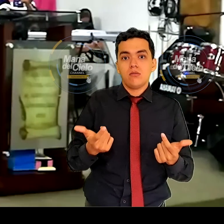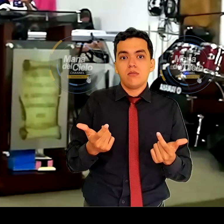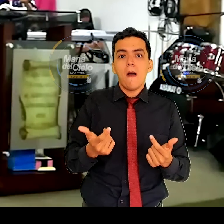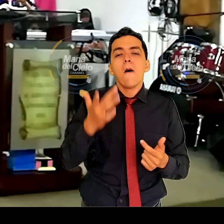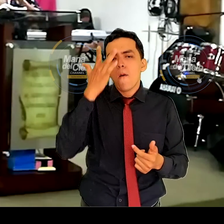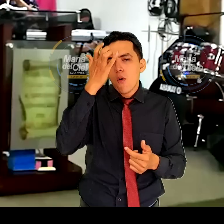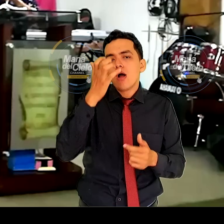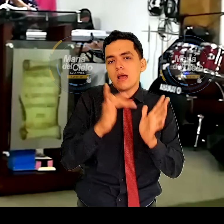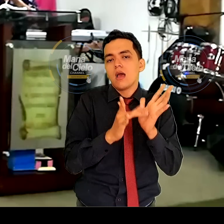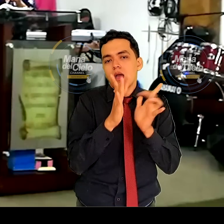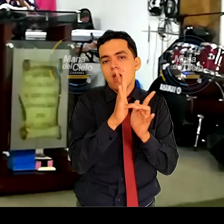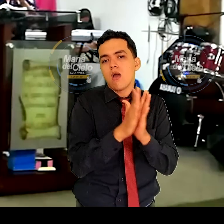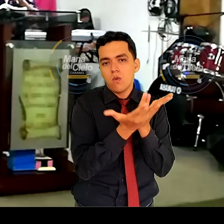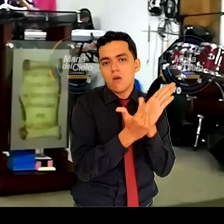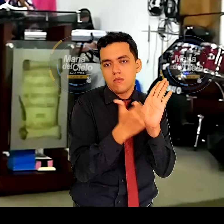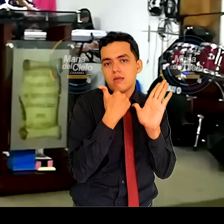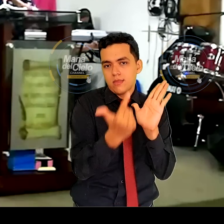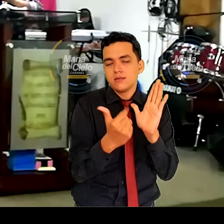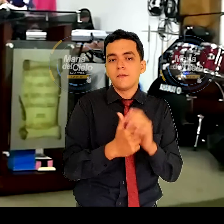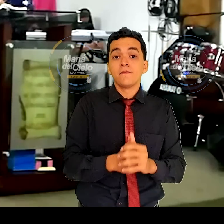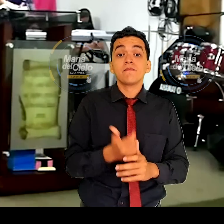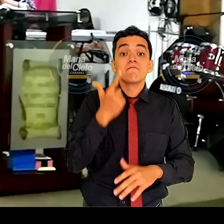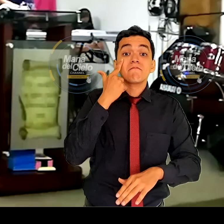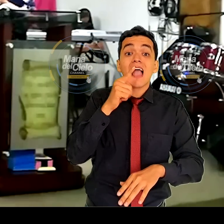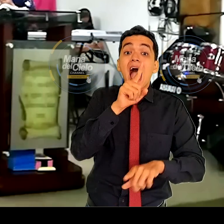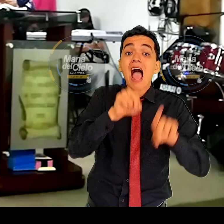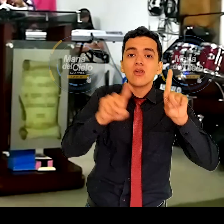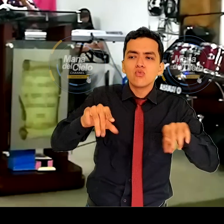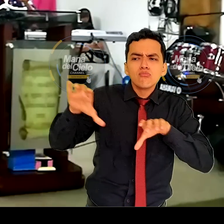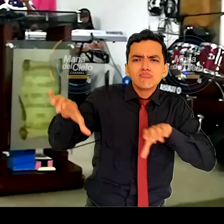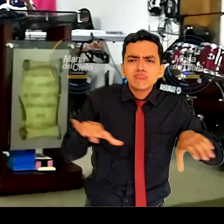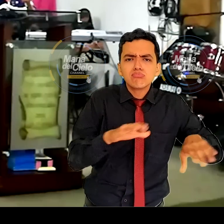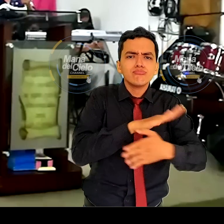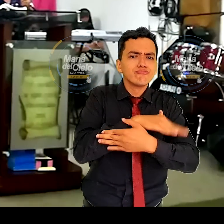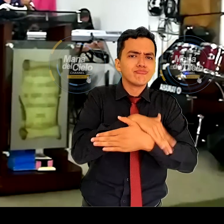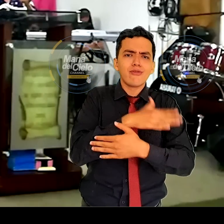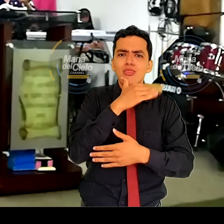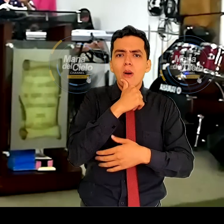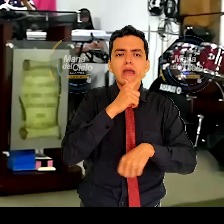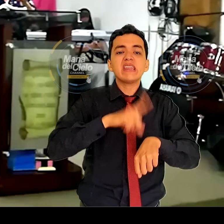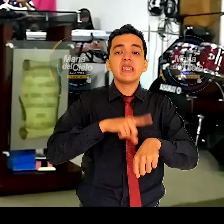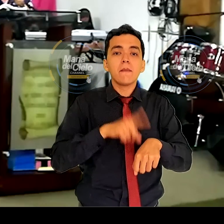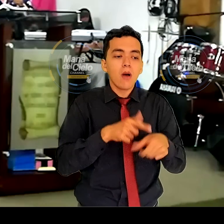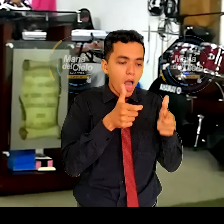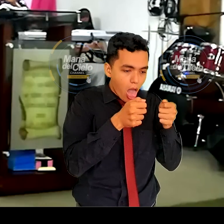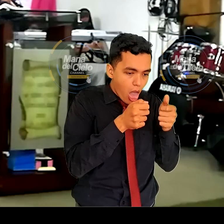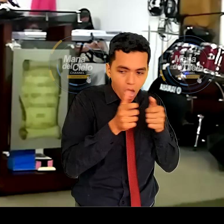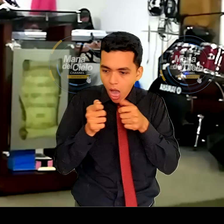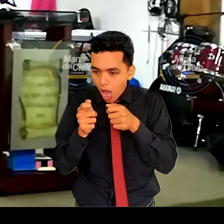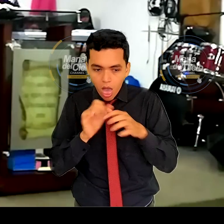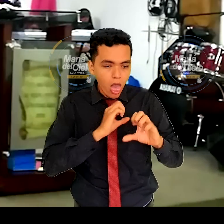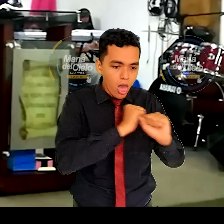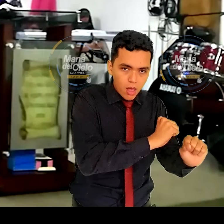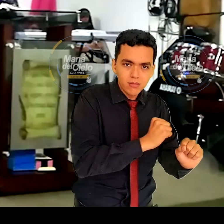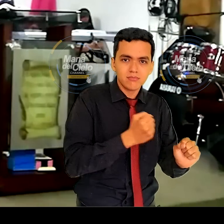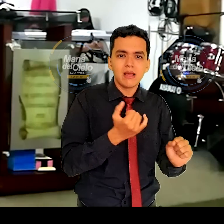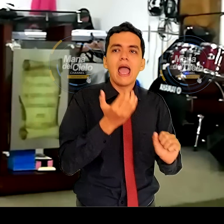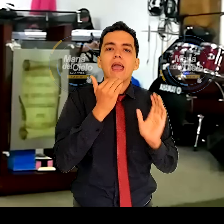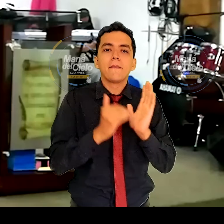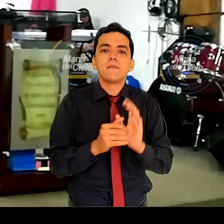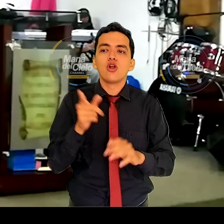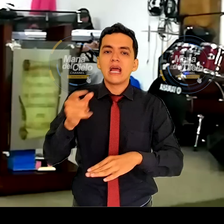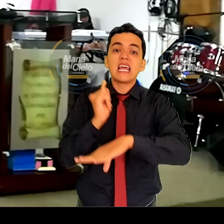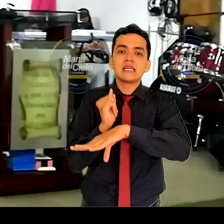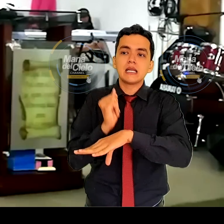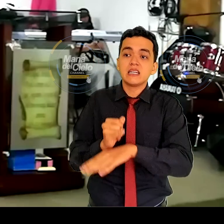nuestra vida, y fácilmente el tiempo se nos va en una cosa, se nos va en otra. Y cuántas veces hasta en la misma iglesia, actividades,